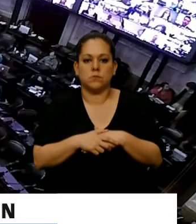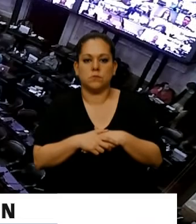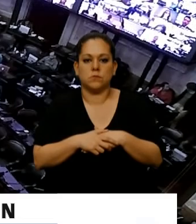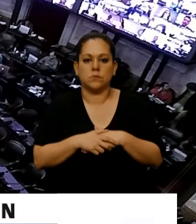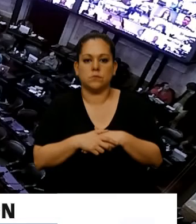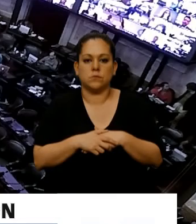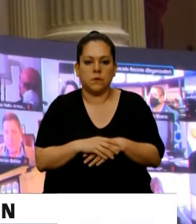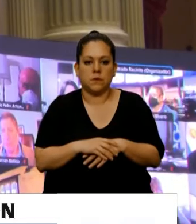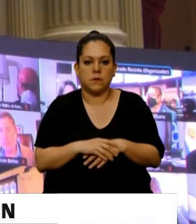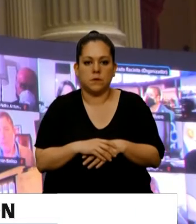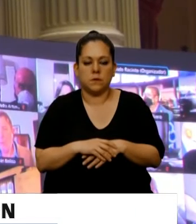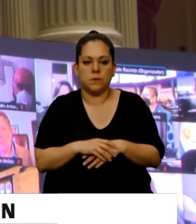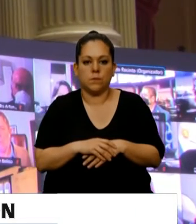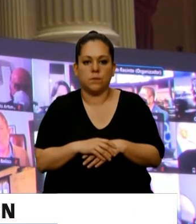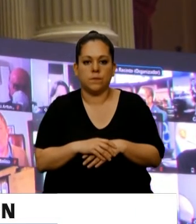Tiempo.